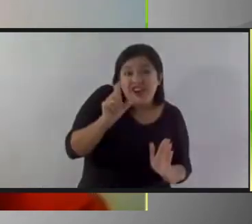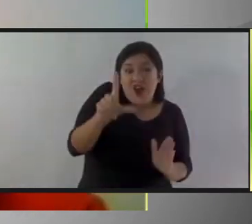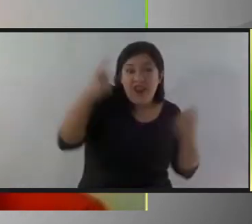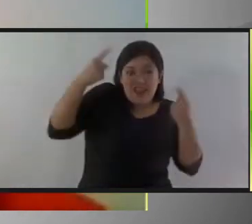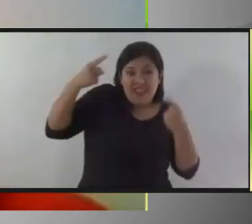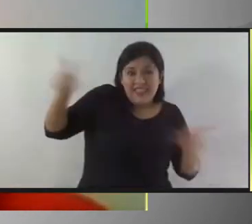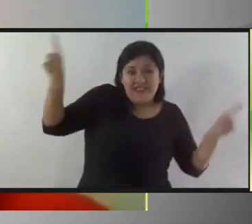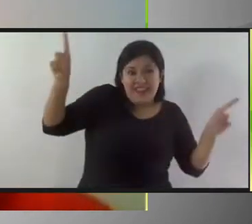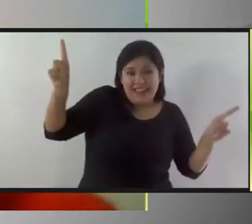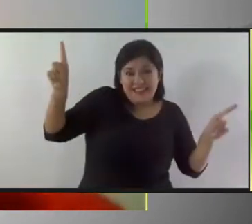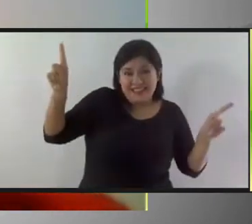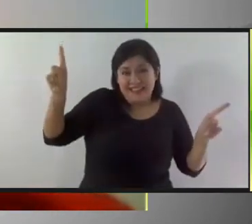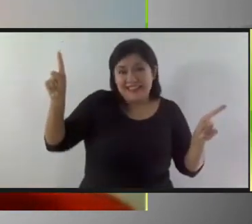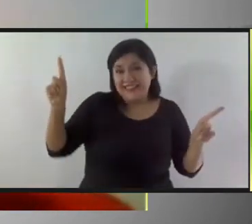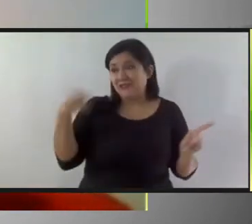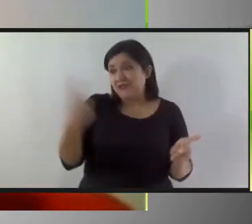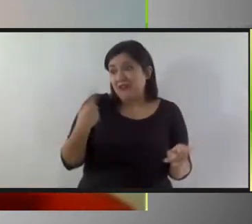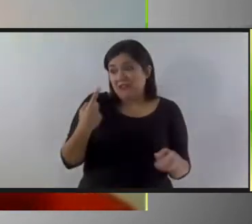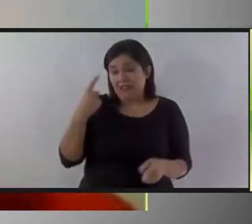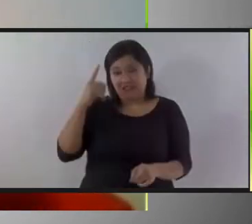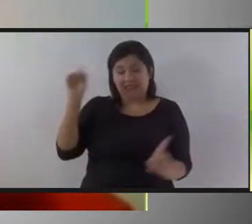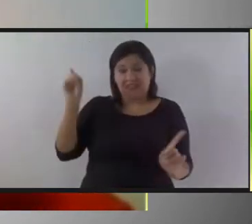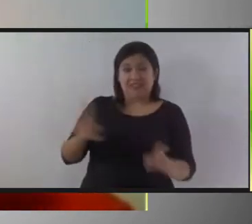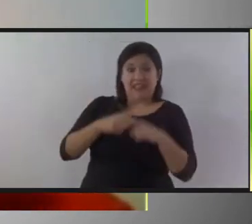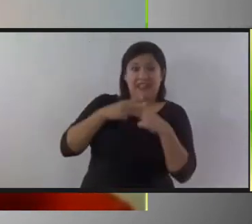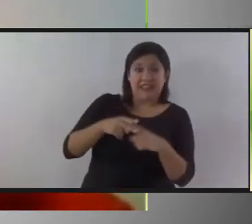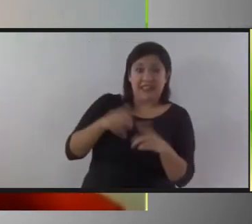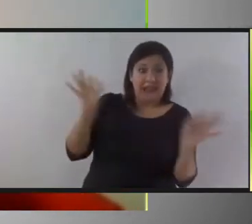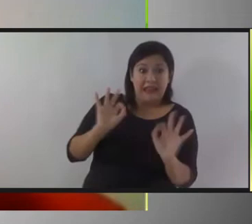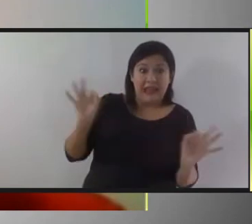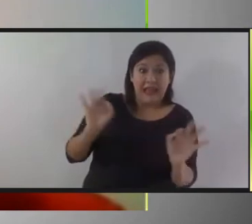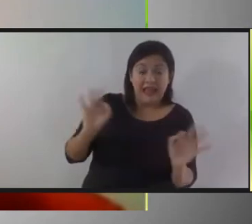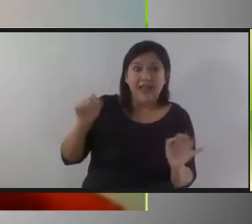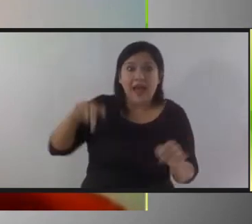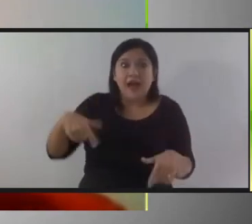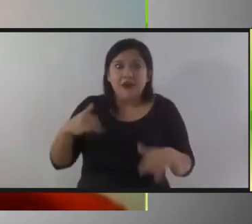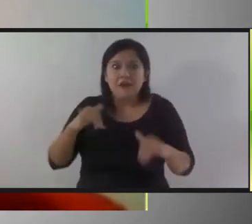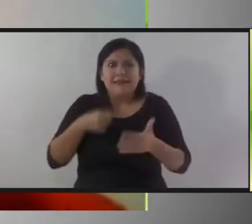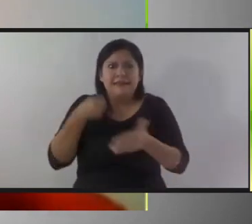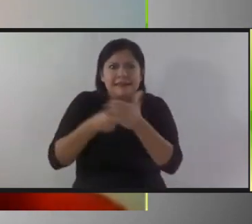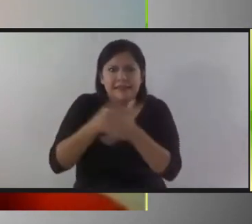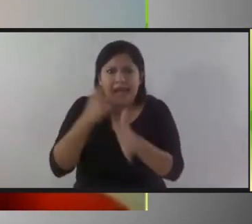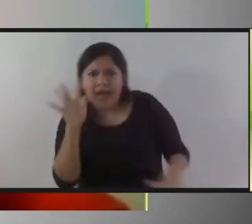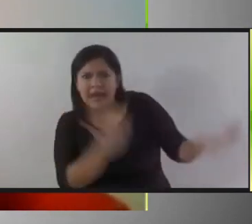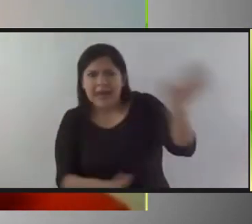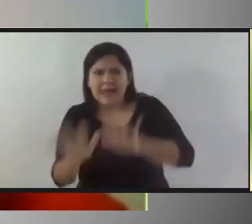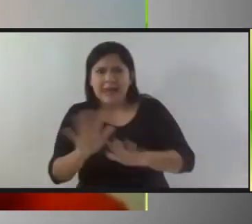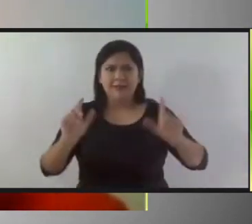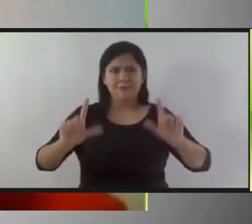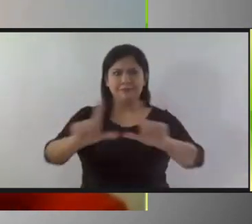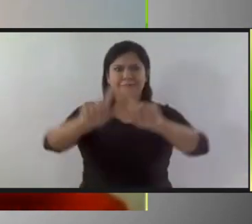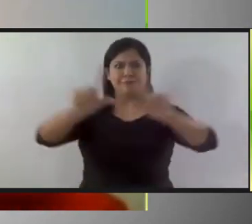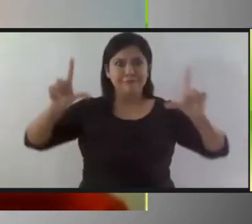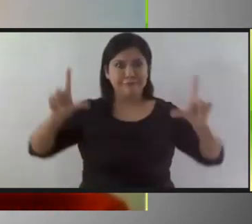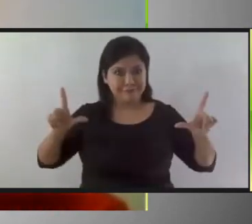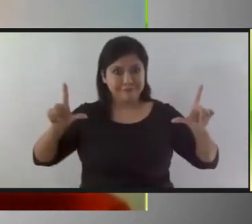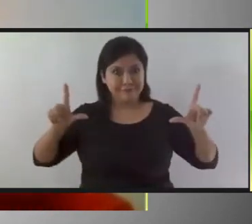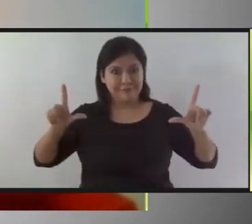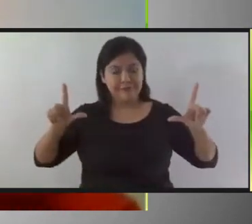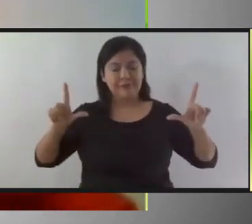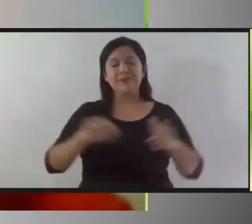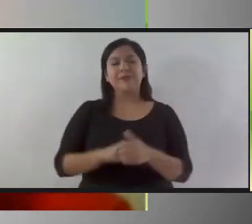técnicos inéditos para la mayoría de nosotros, para que esta transmisión en vivo sea posible. Hechas